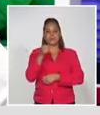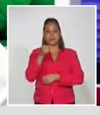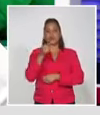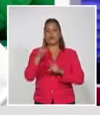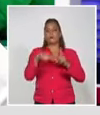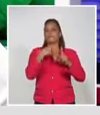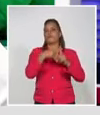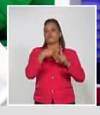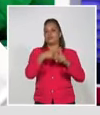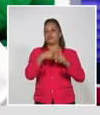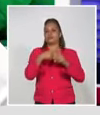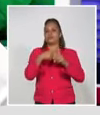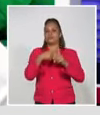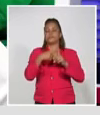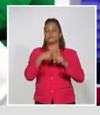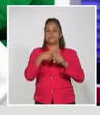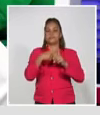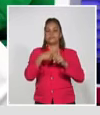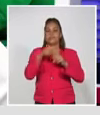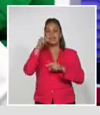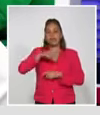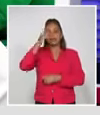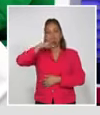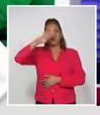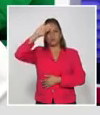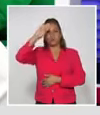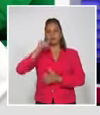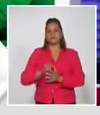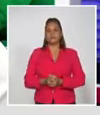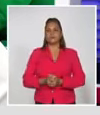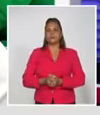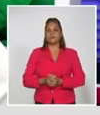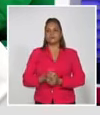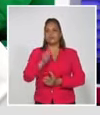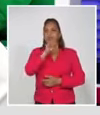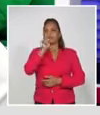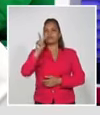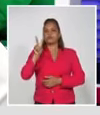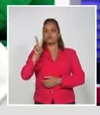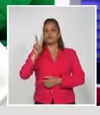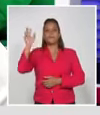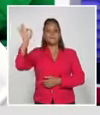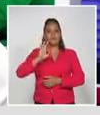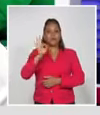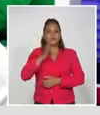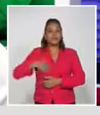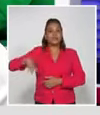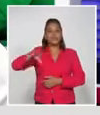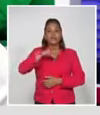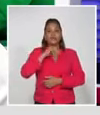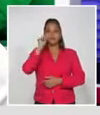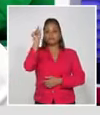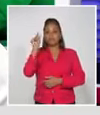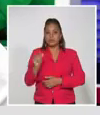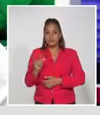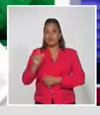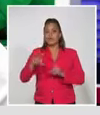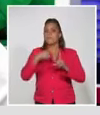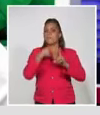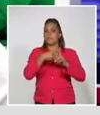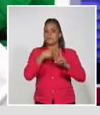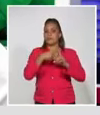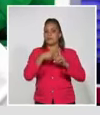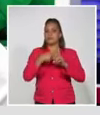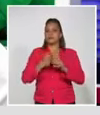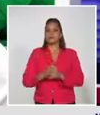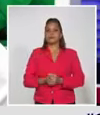con COVID-19 en nuestro país. El 12% de todas las personas diagnosticadas.